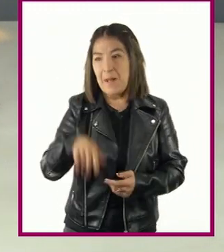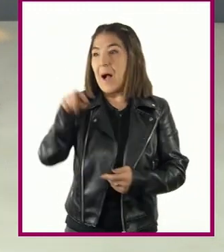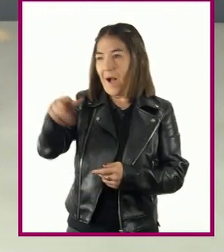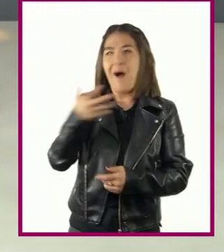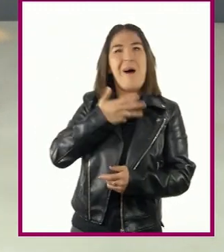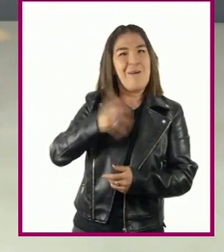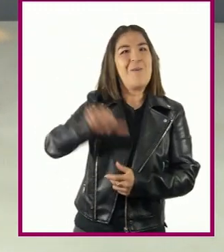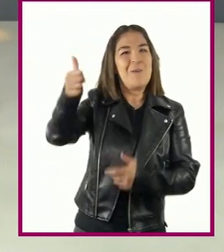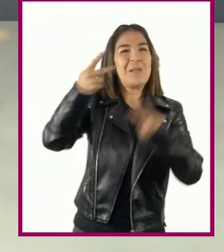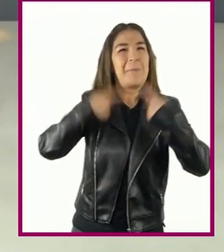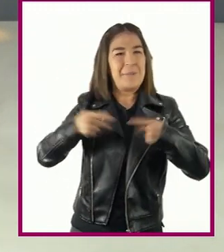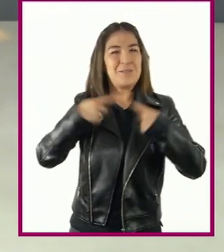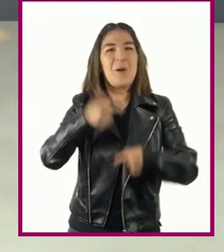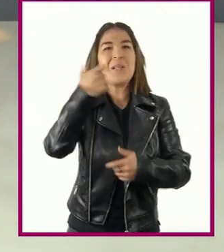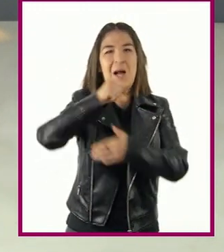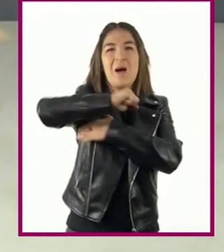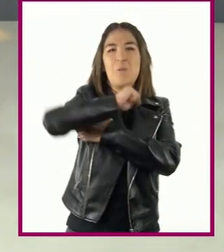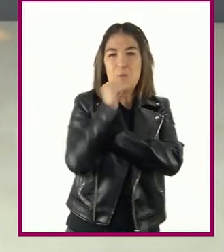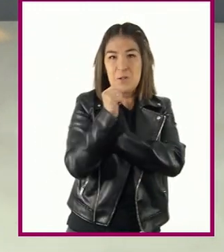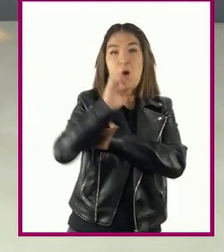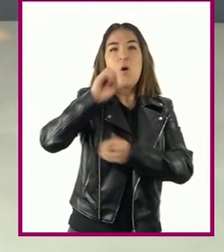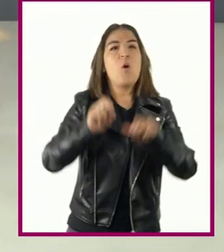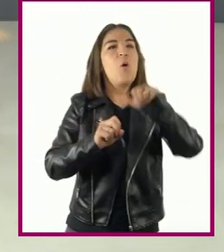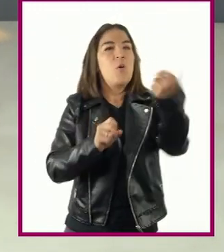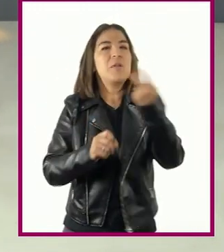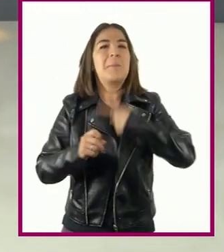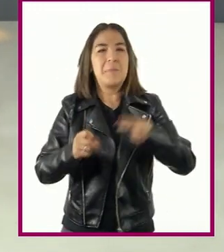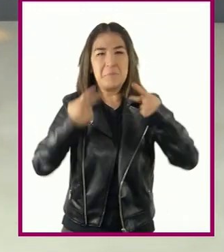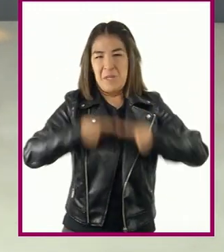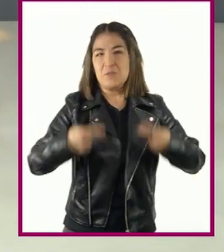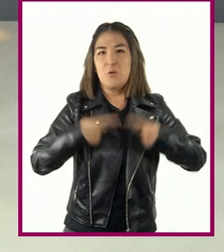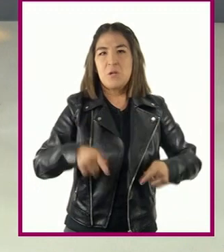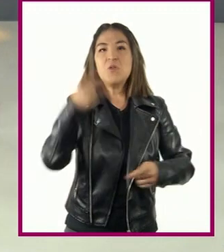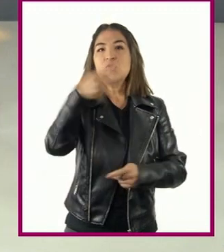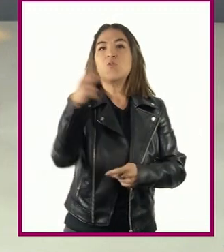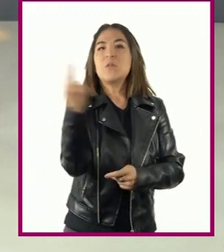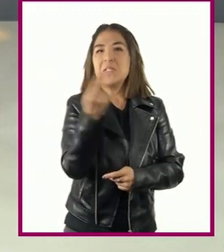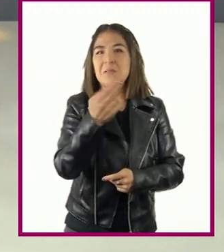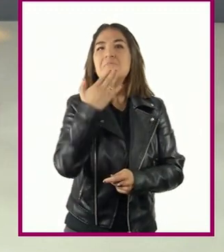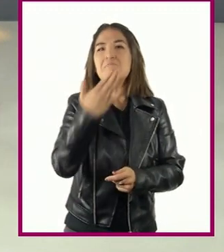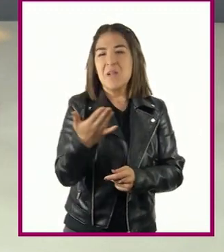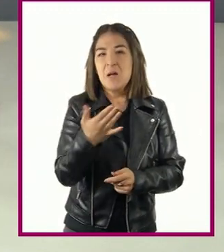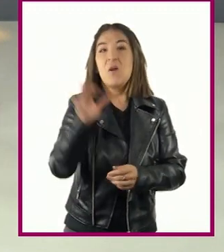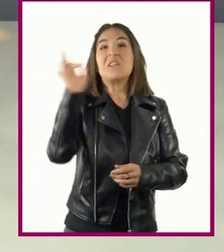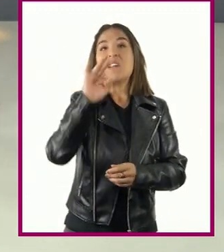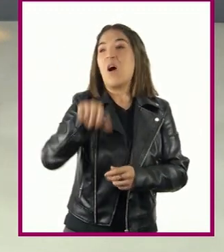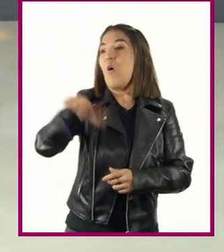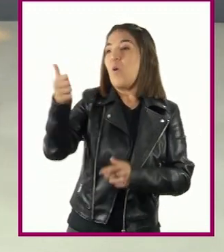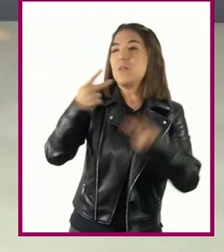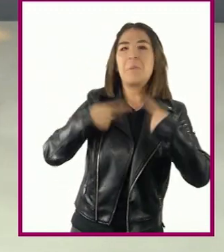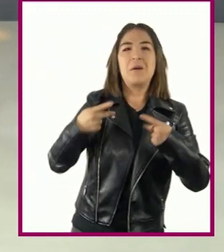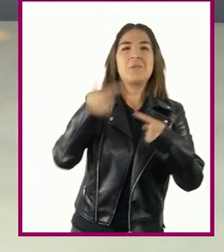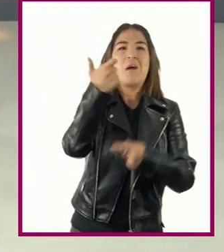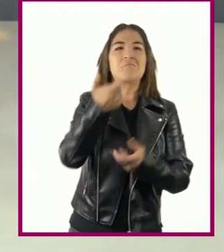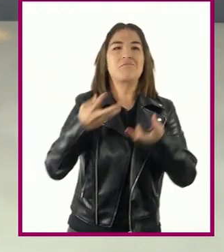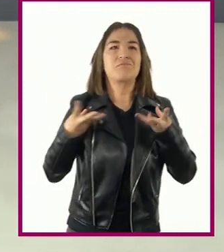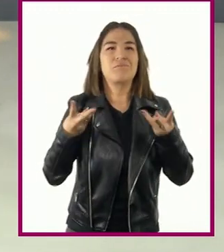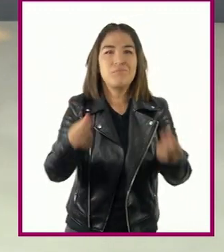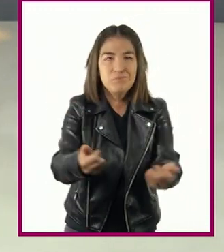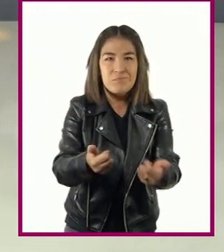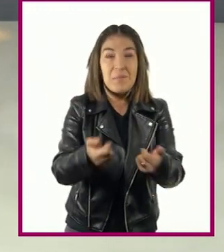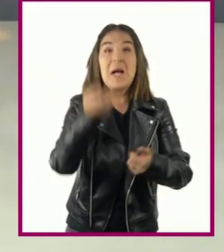ahorrado, o si todas las personas cubren sus necesidades, o si alguien gasta de más. Quien